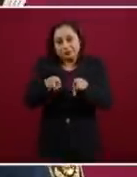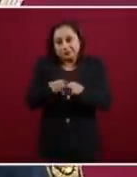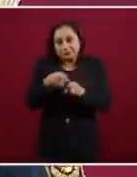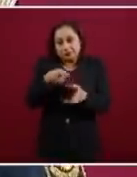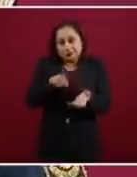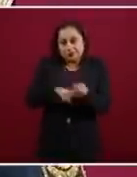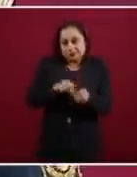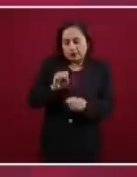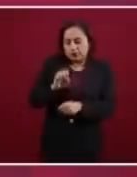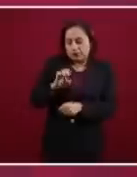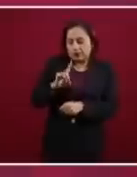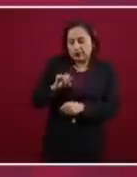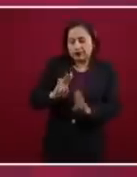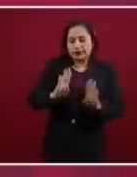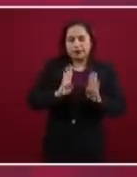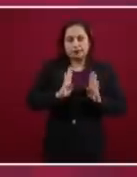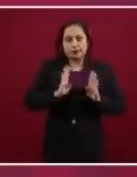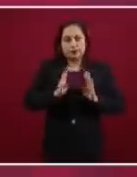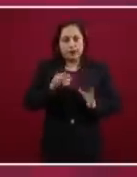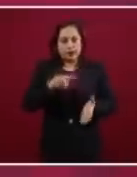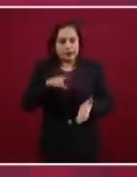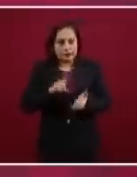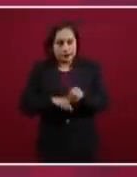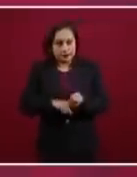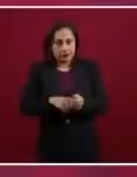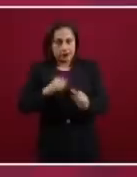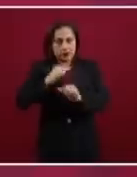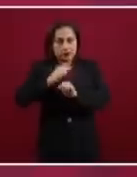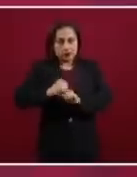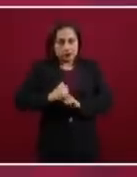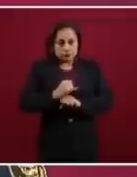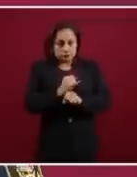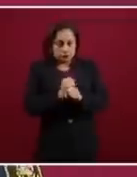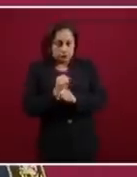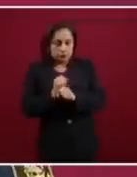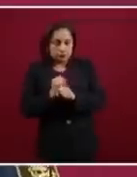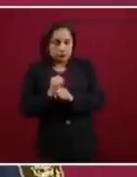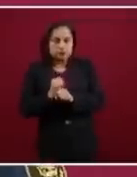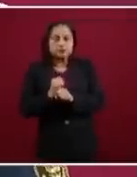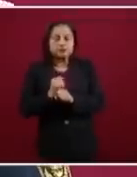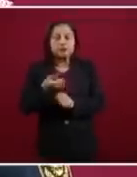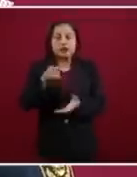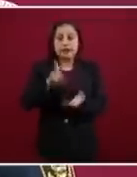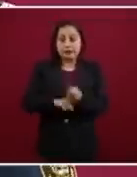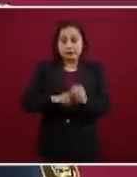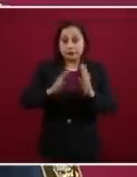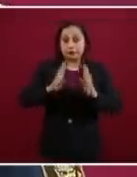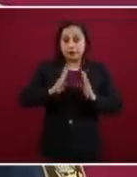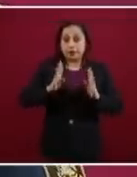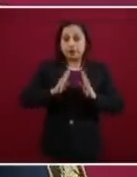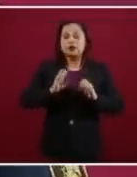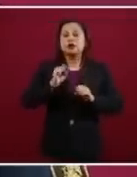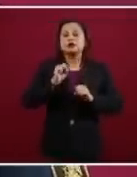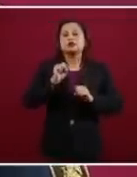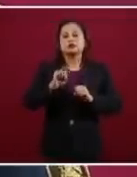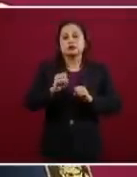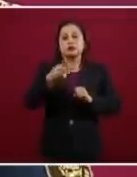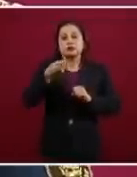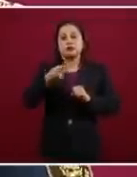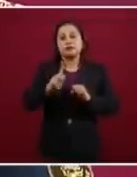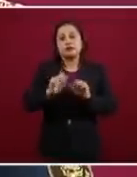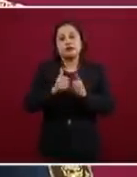el fiscal militares aunque sea militar la estructura es una estructura militar pero también tiene su autonomía